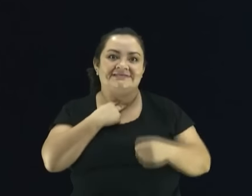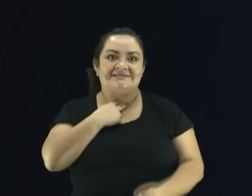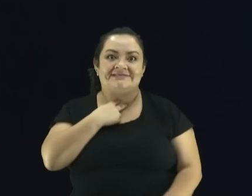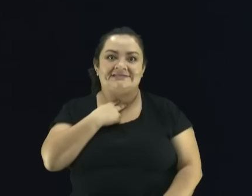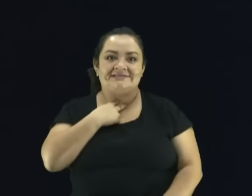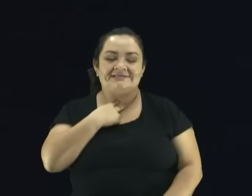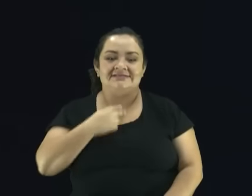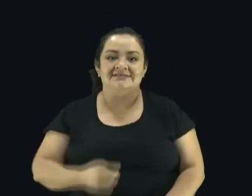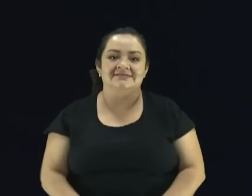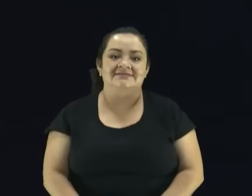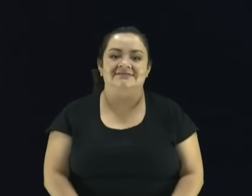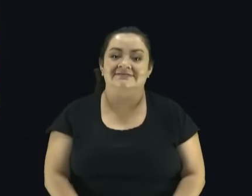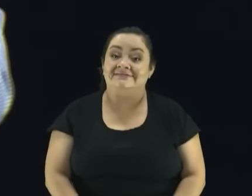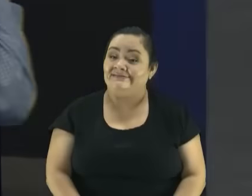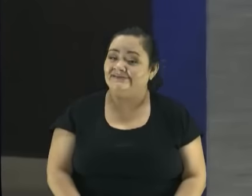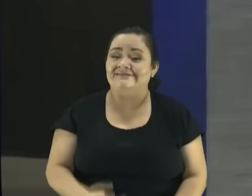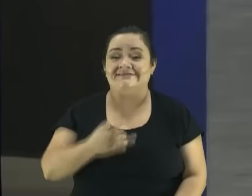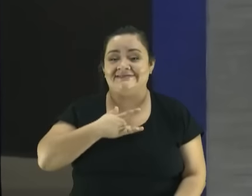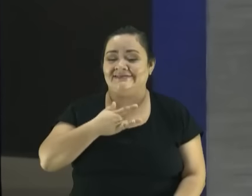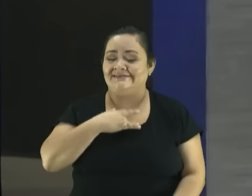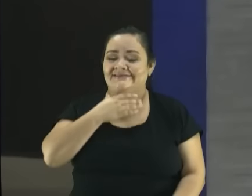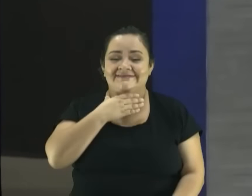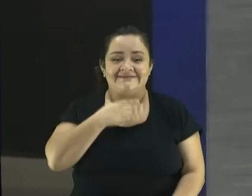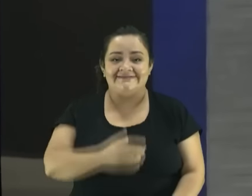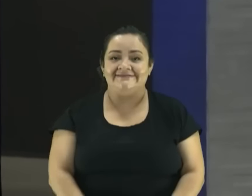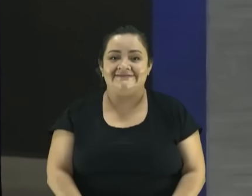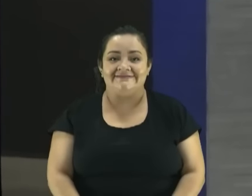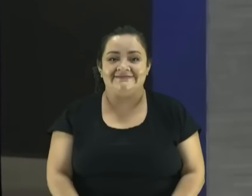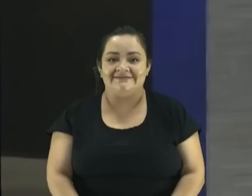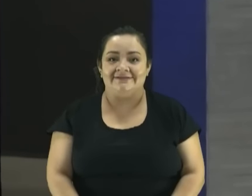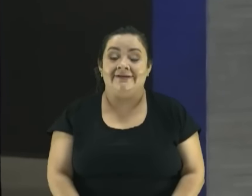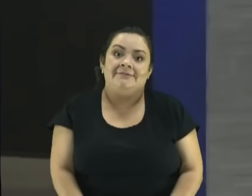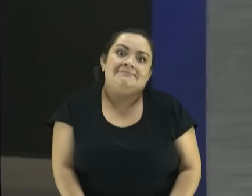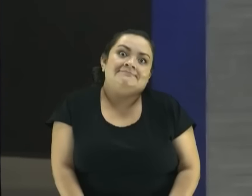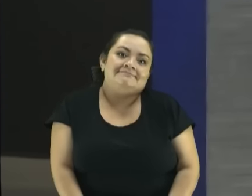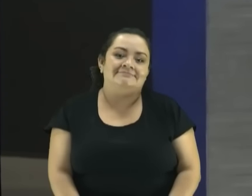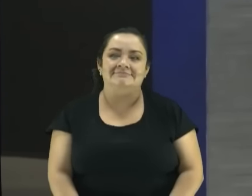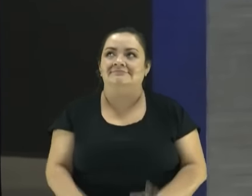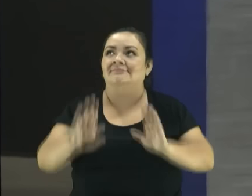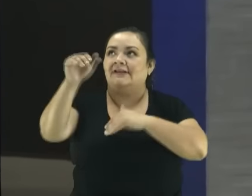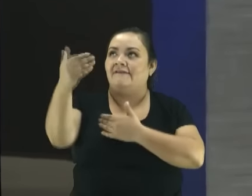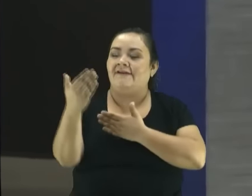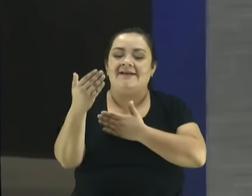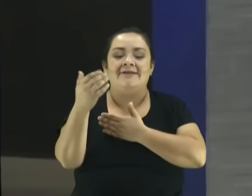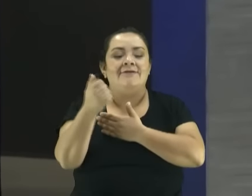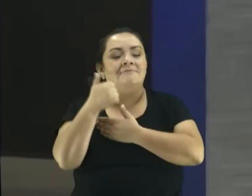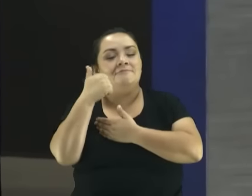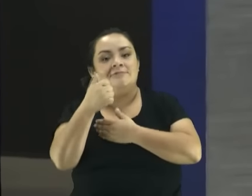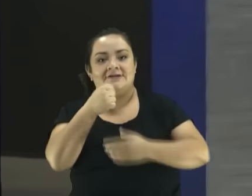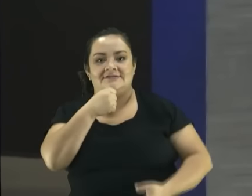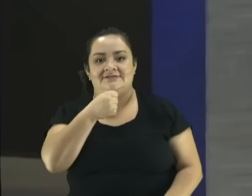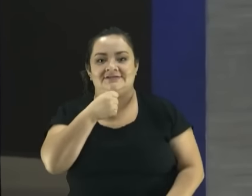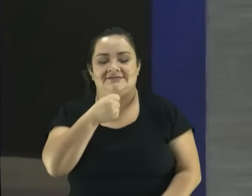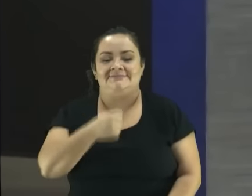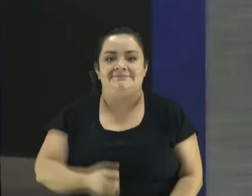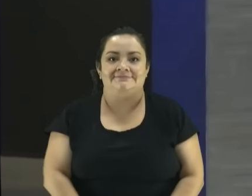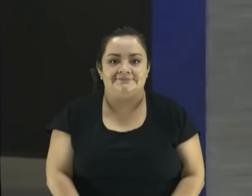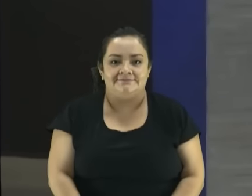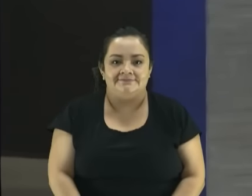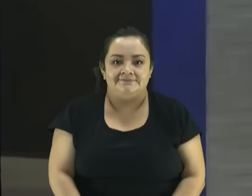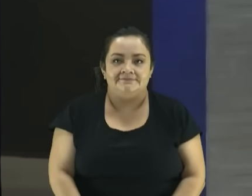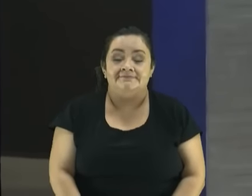secot verdad que se siente distinto porque el evangelio es una gran noticia hermano el